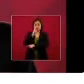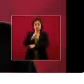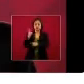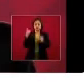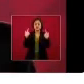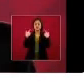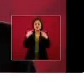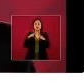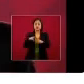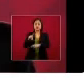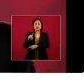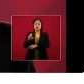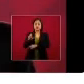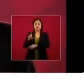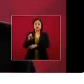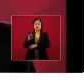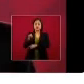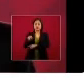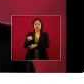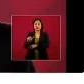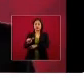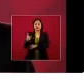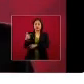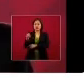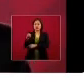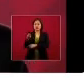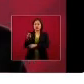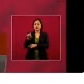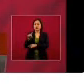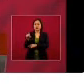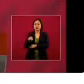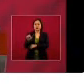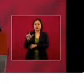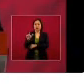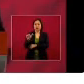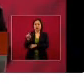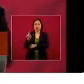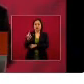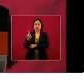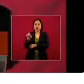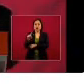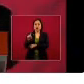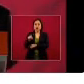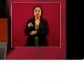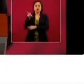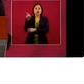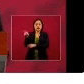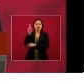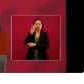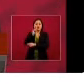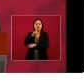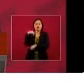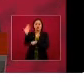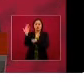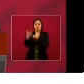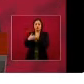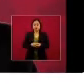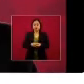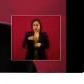de permitió corruptelas entrega de terrenos de manera apócrifa para empresas